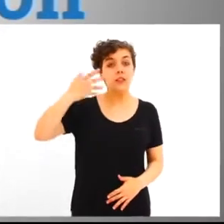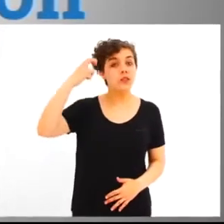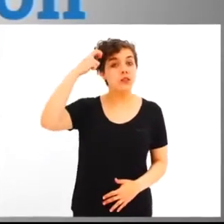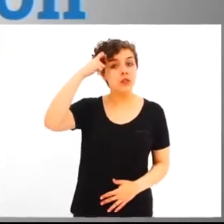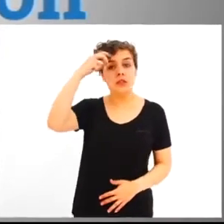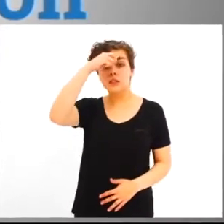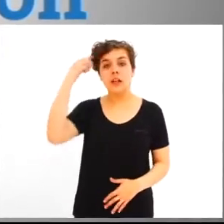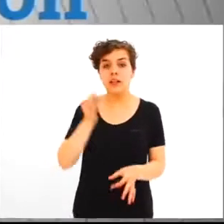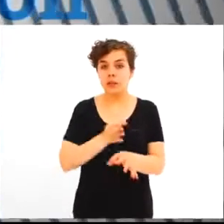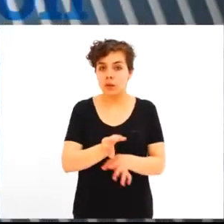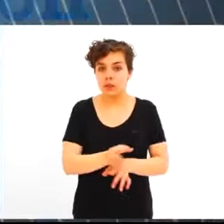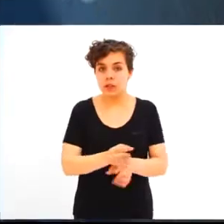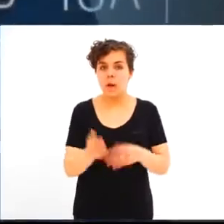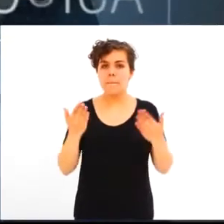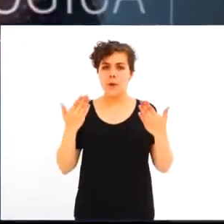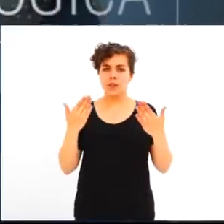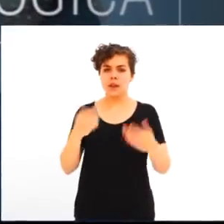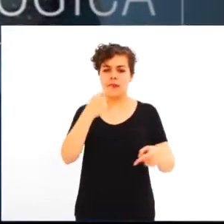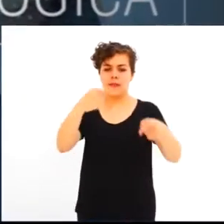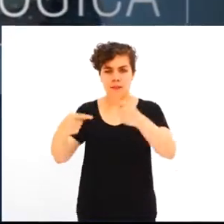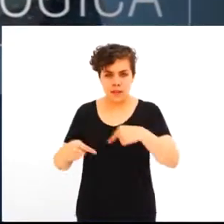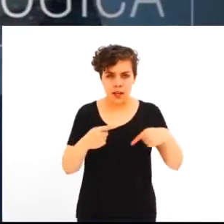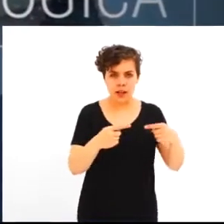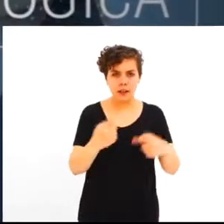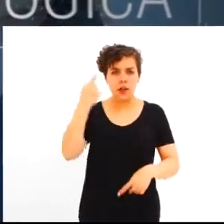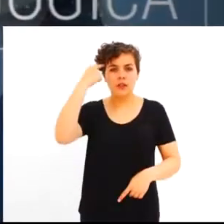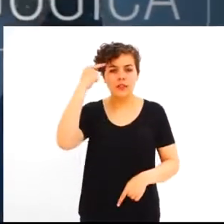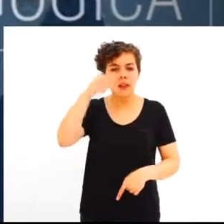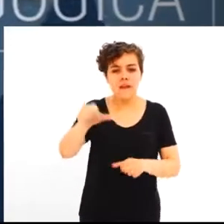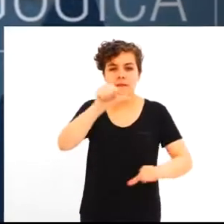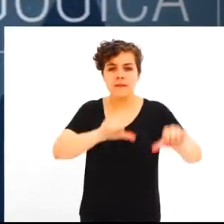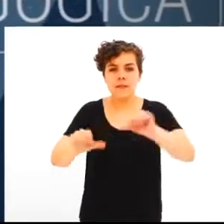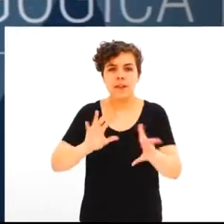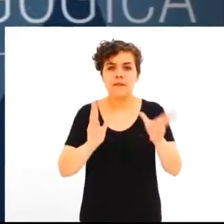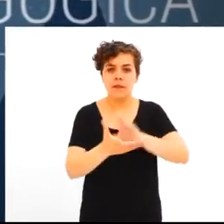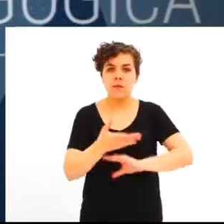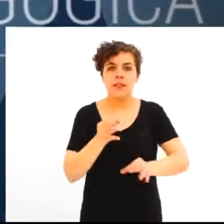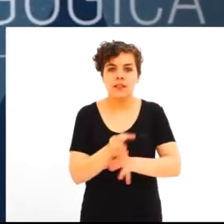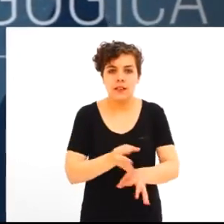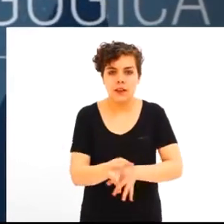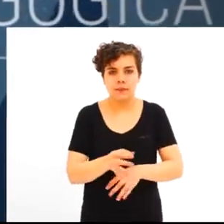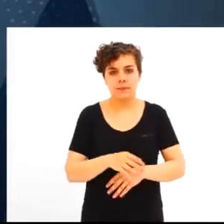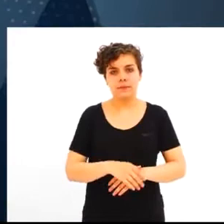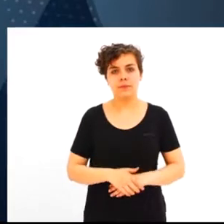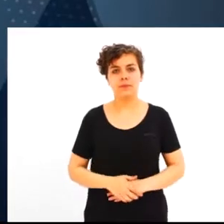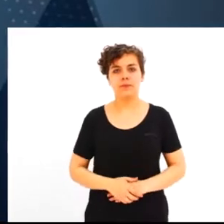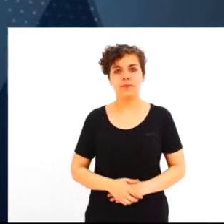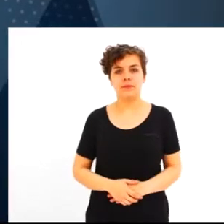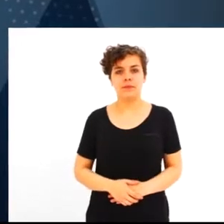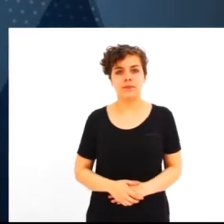V Congreso Nacional de Educación. Posibilidad de alteridad con ciencia pedagógica.